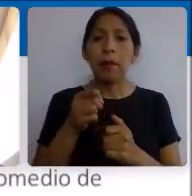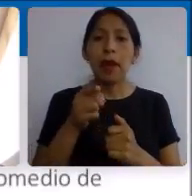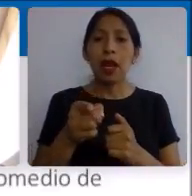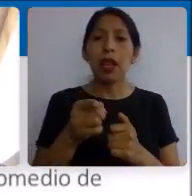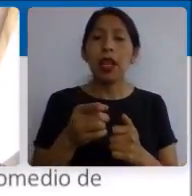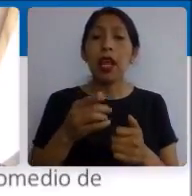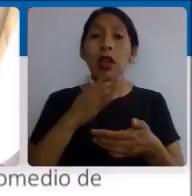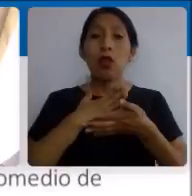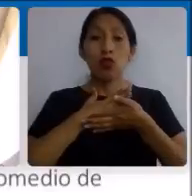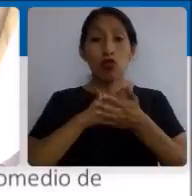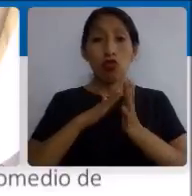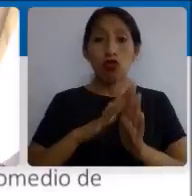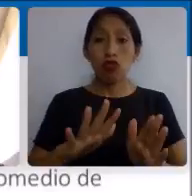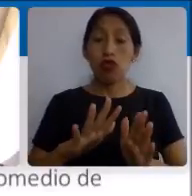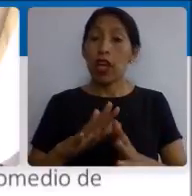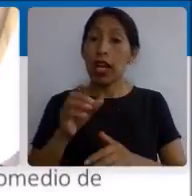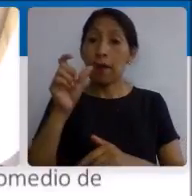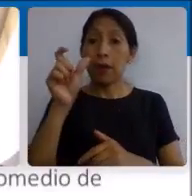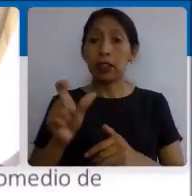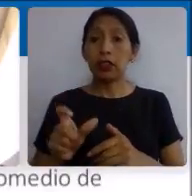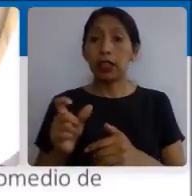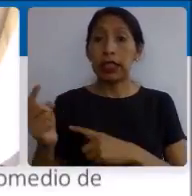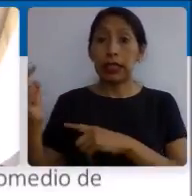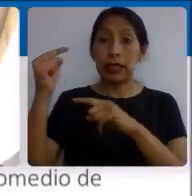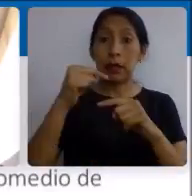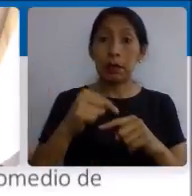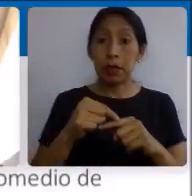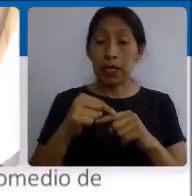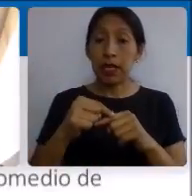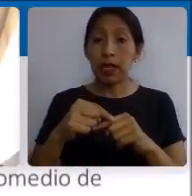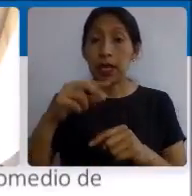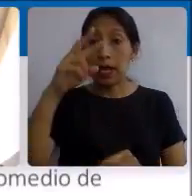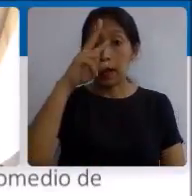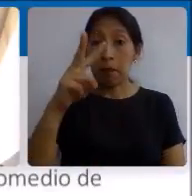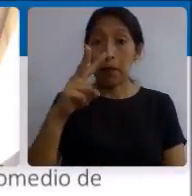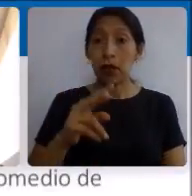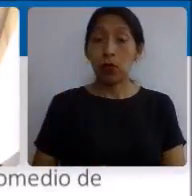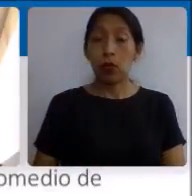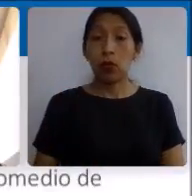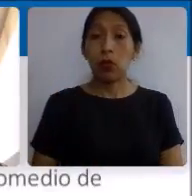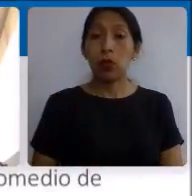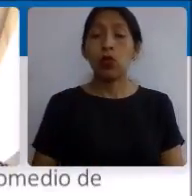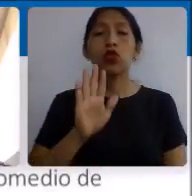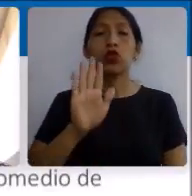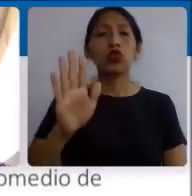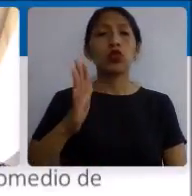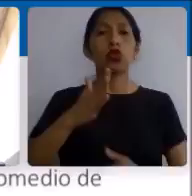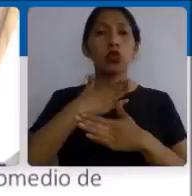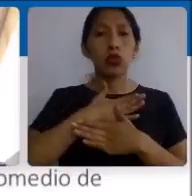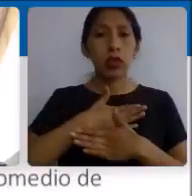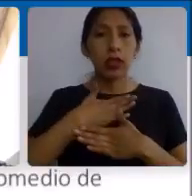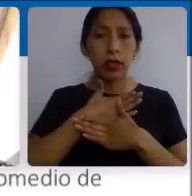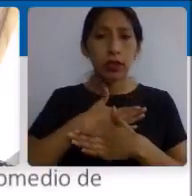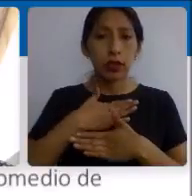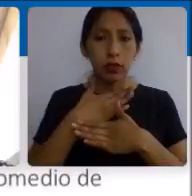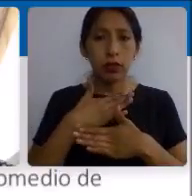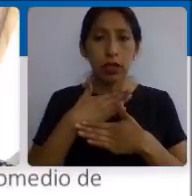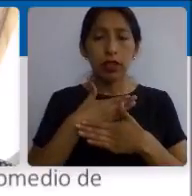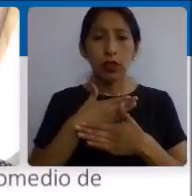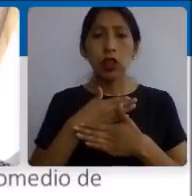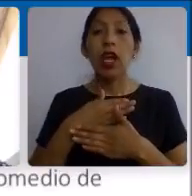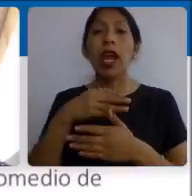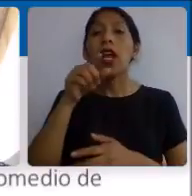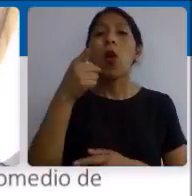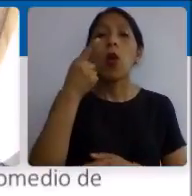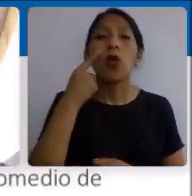Definitivamente el estadounidense que viene al Perú, su mayor motivación es realizar un viaje